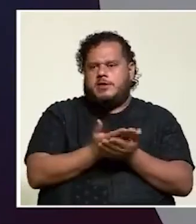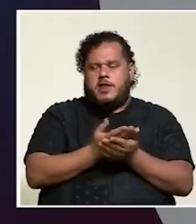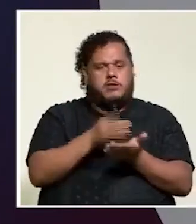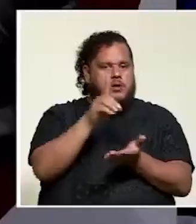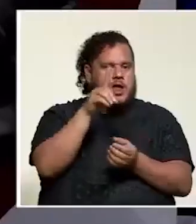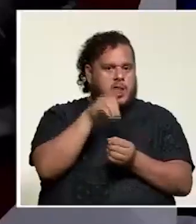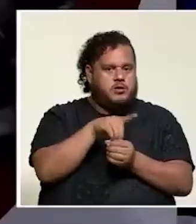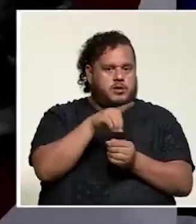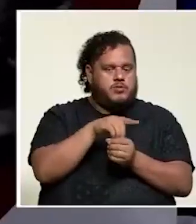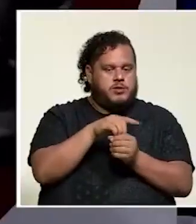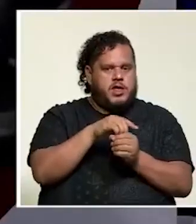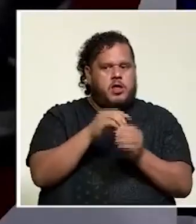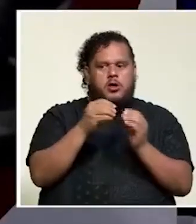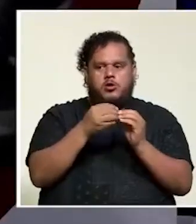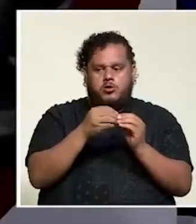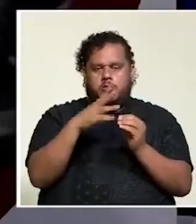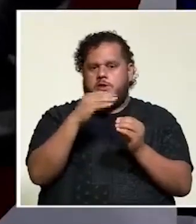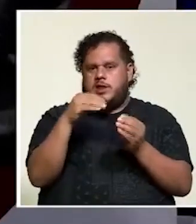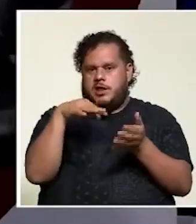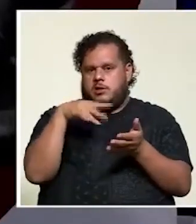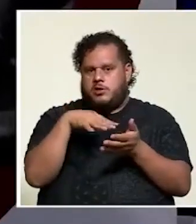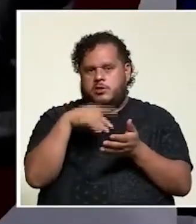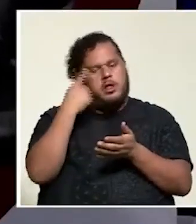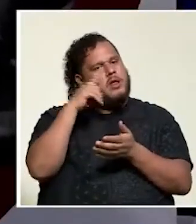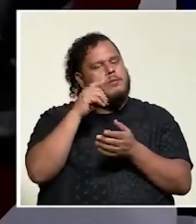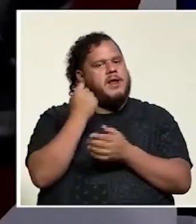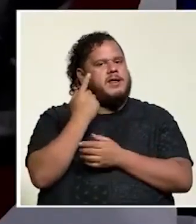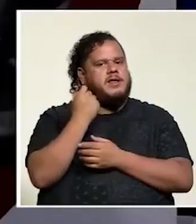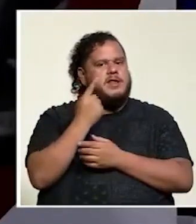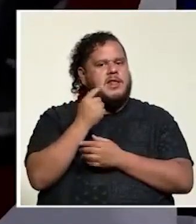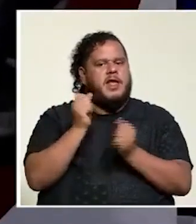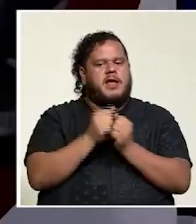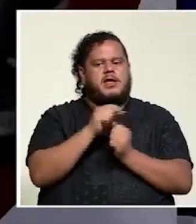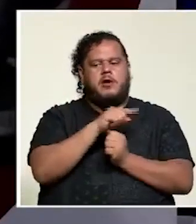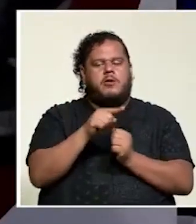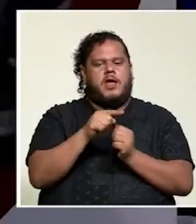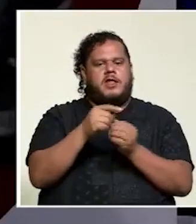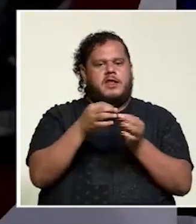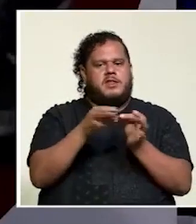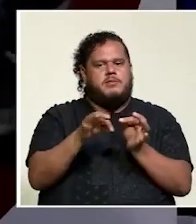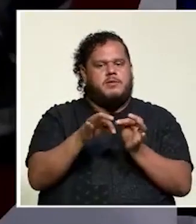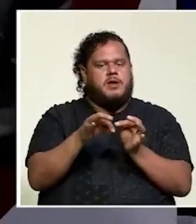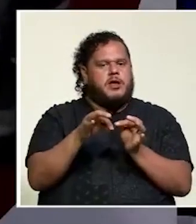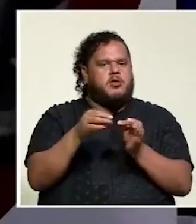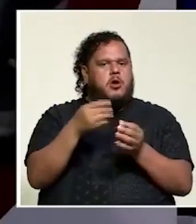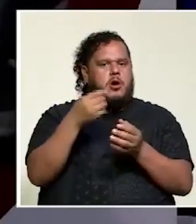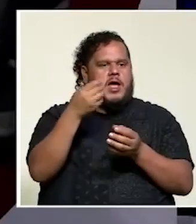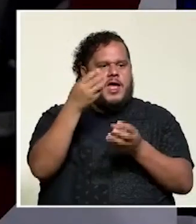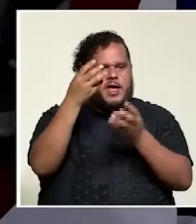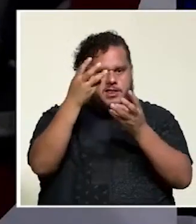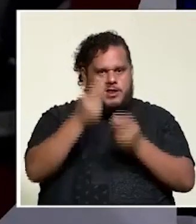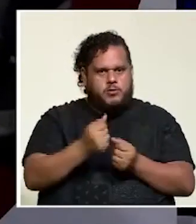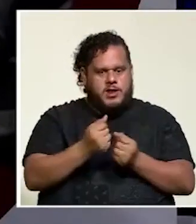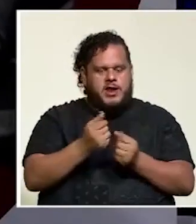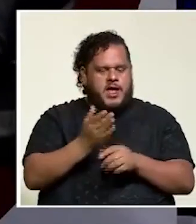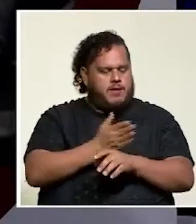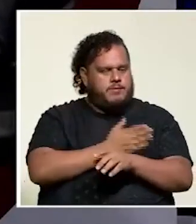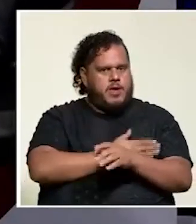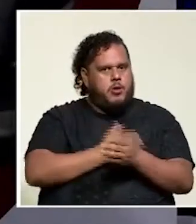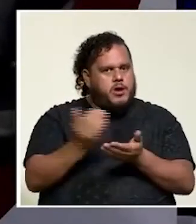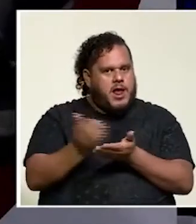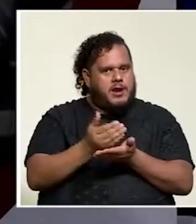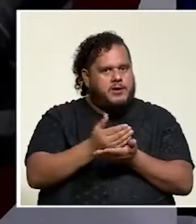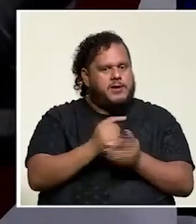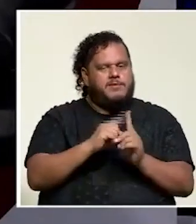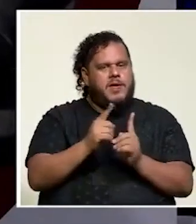los diputados las cifras y los estudios para que entiendan que con esa simplificación tributaria mejora la recaudación, pero